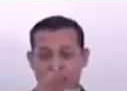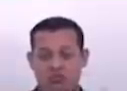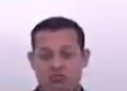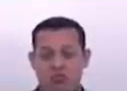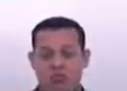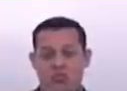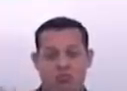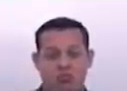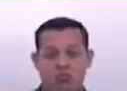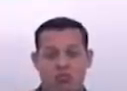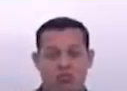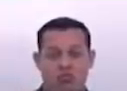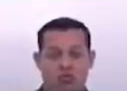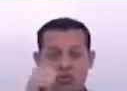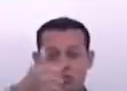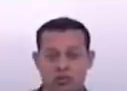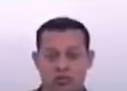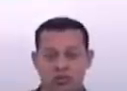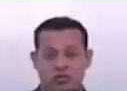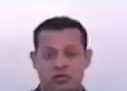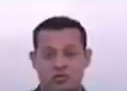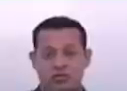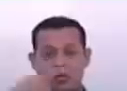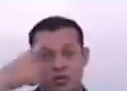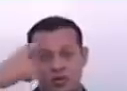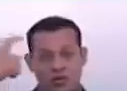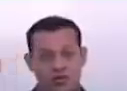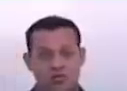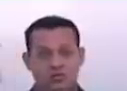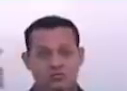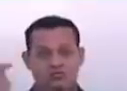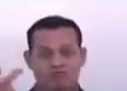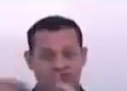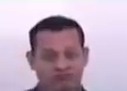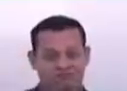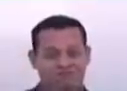que impusieron esto de la esquina de la ilusión y del opio.